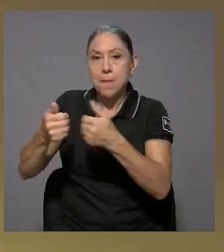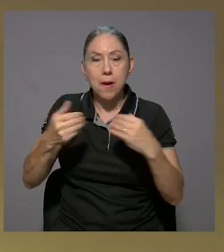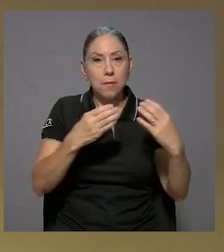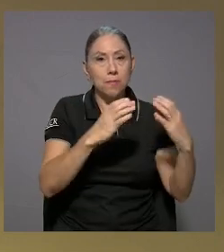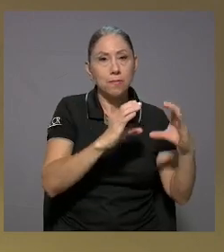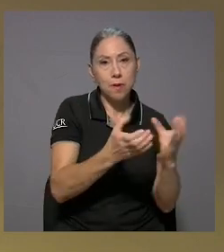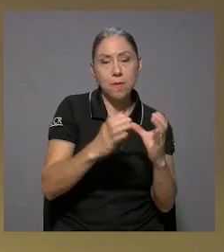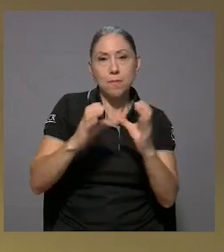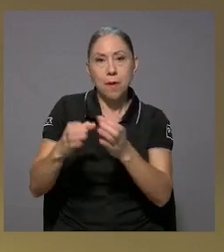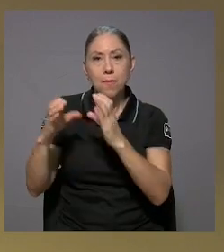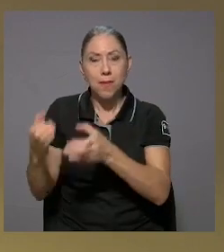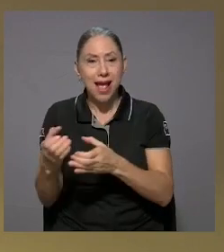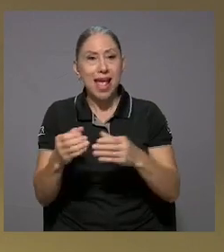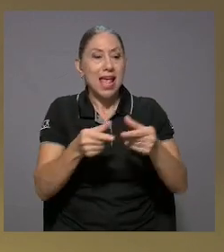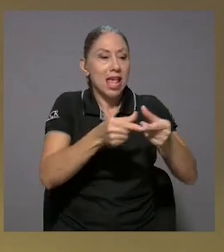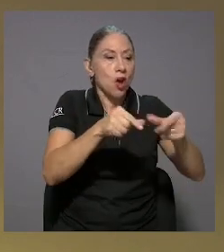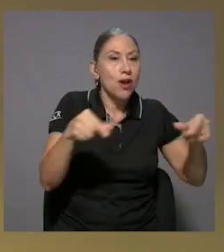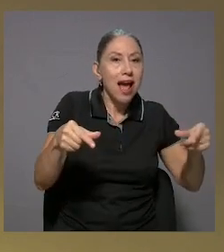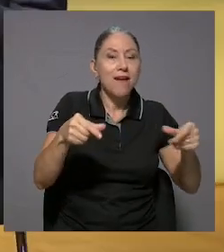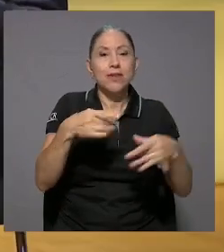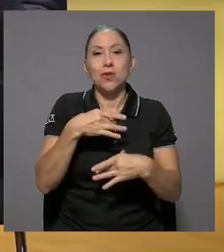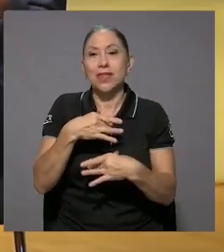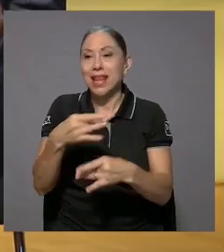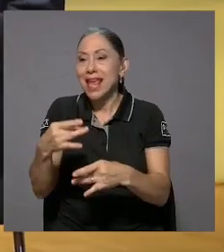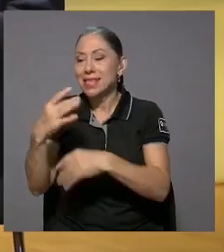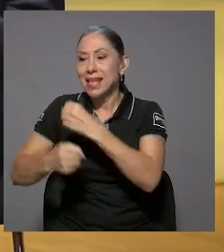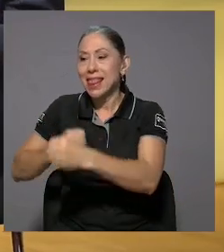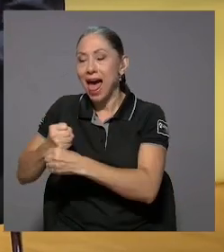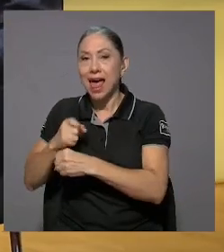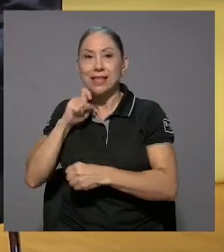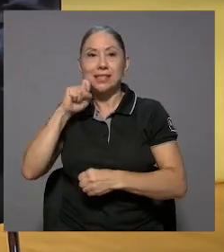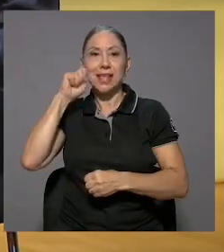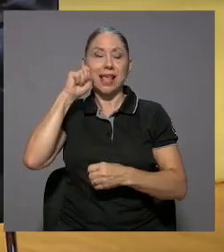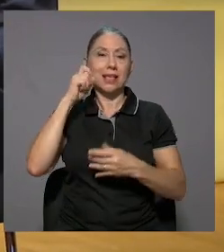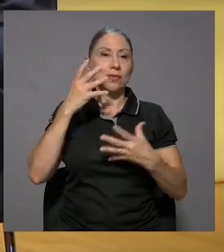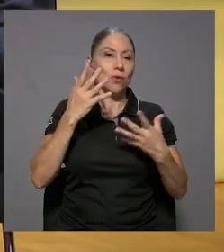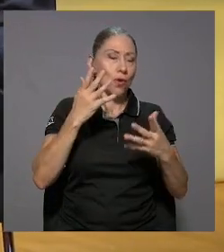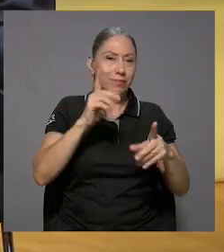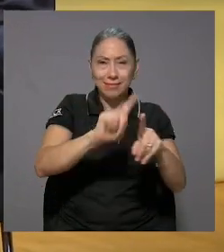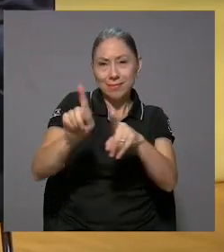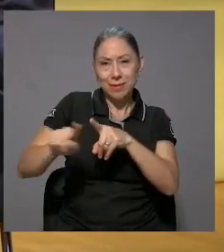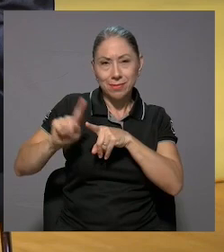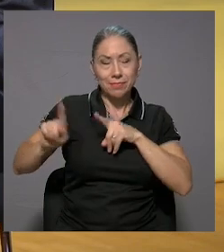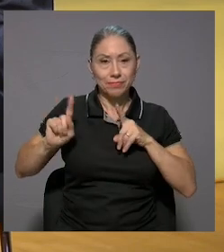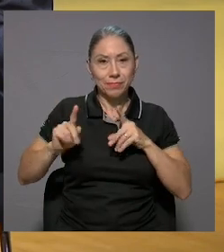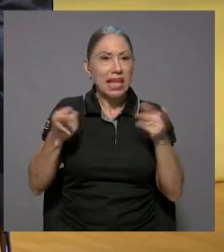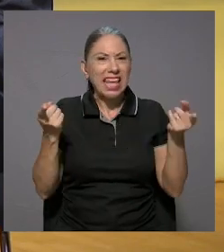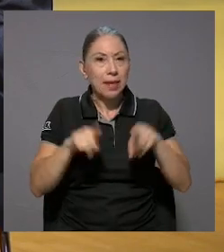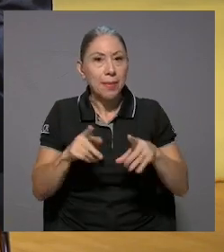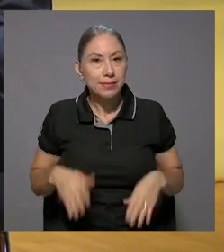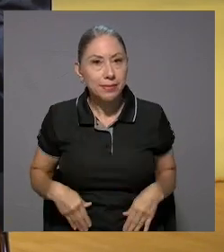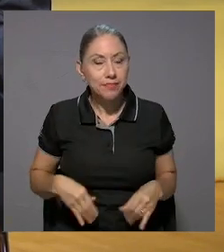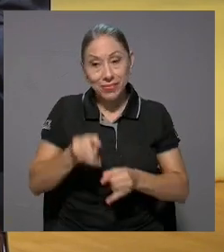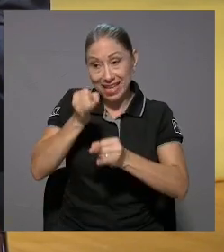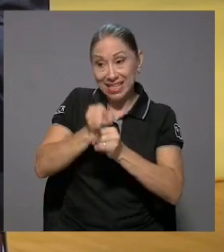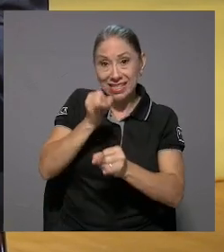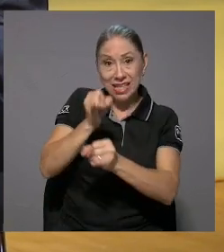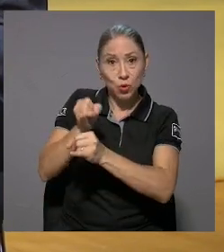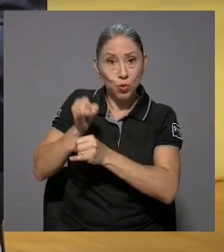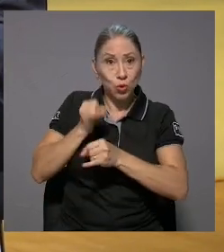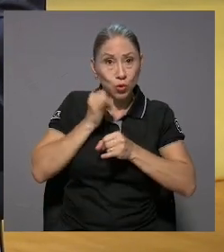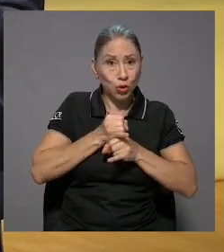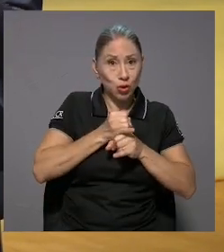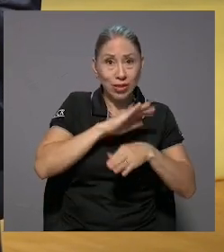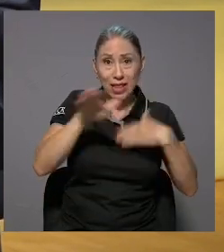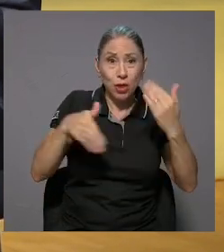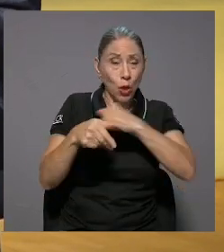por dominios de interés, edad, sexo, etnia, etc. Entonces, ¿qué es lo que pasa? Los institutos de estadística